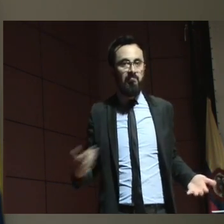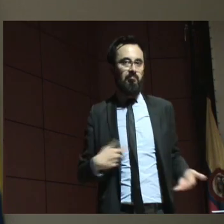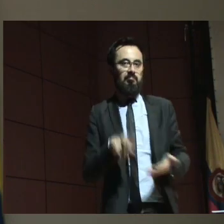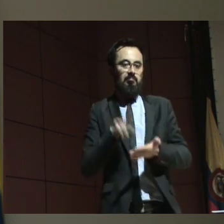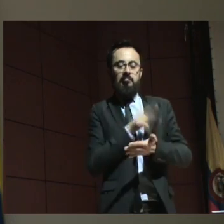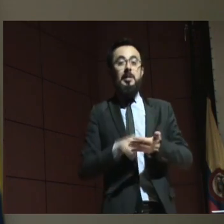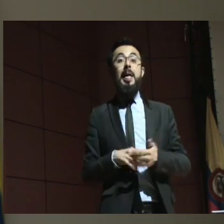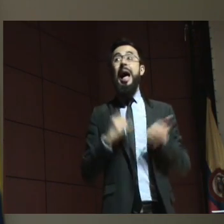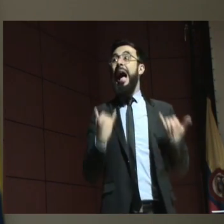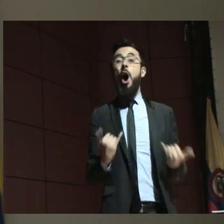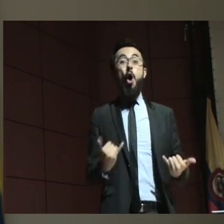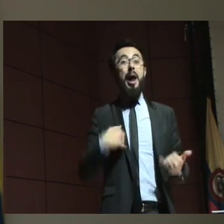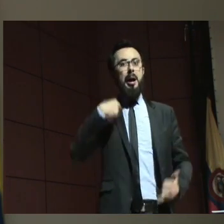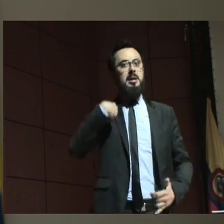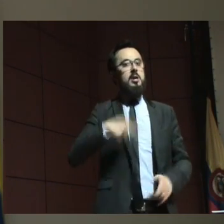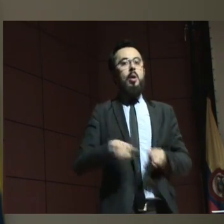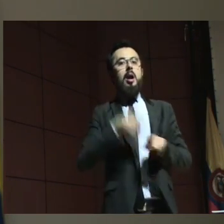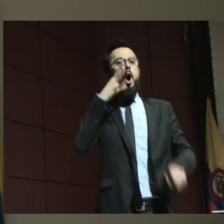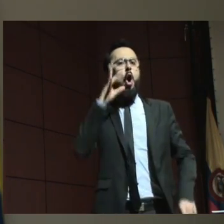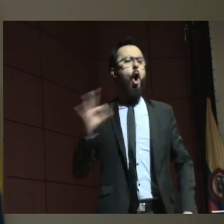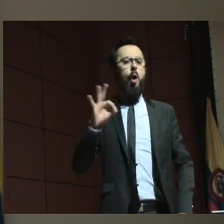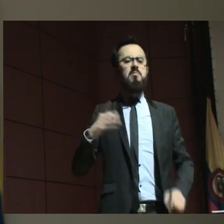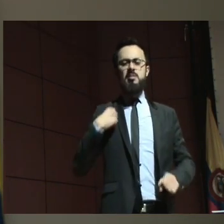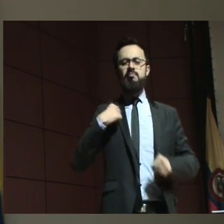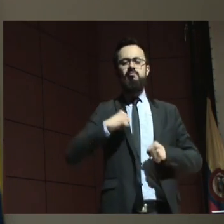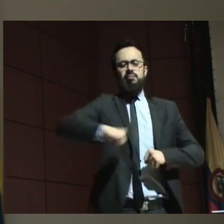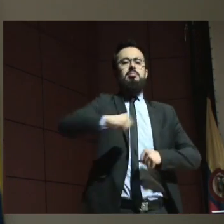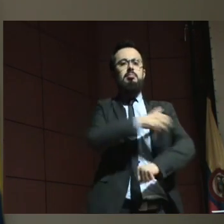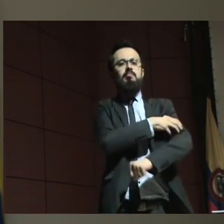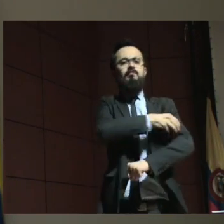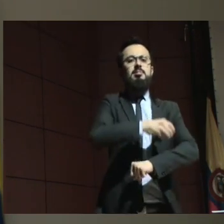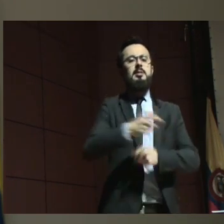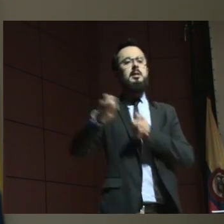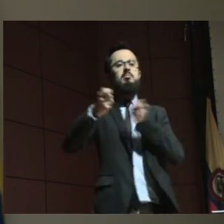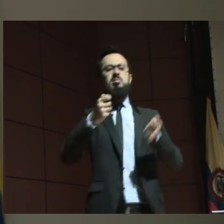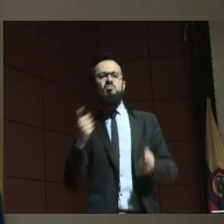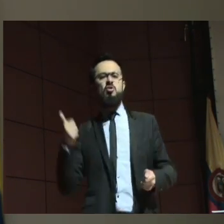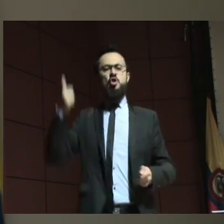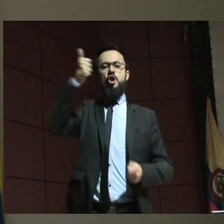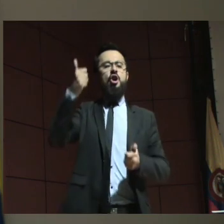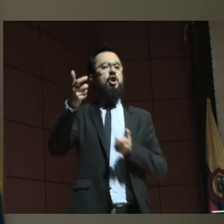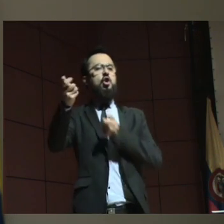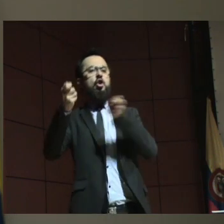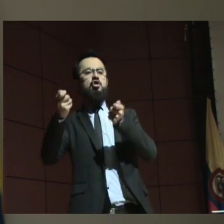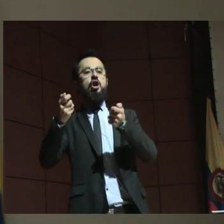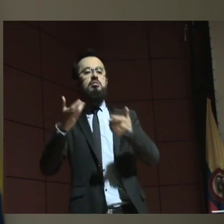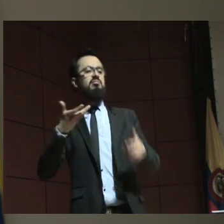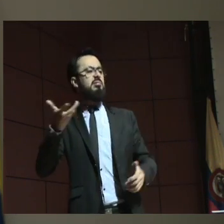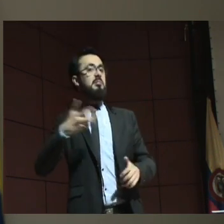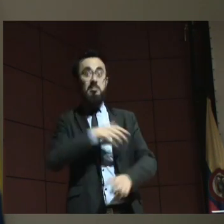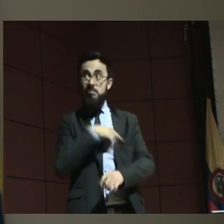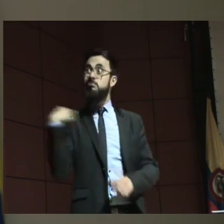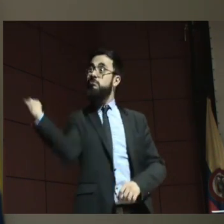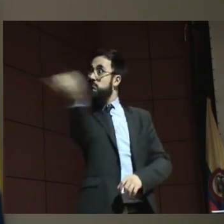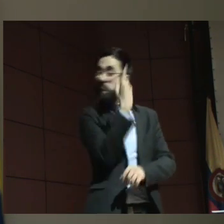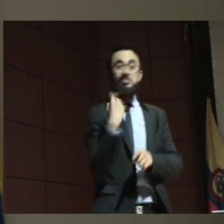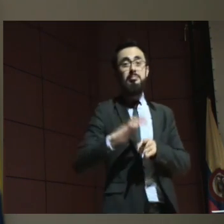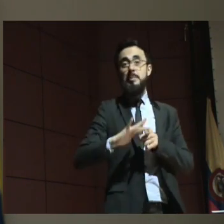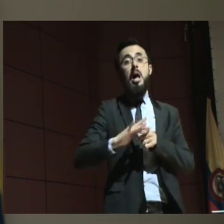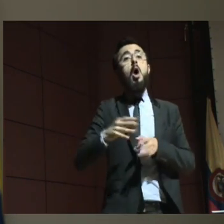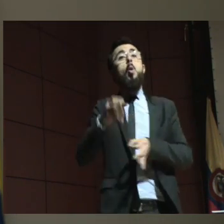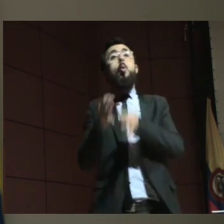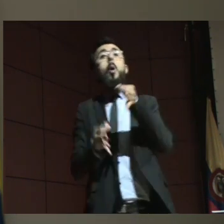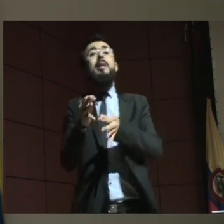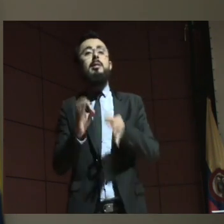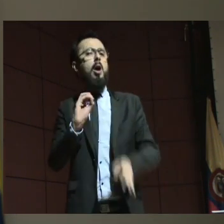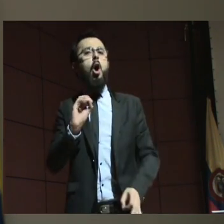del pater familia, del hombre ideal, del prototipo de la capacidad jurídica, que todavía jueces y juezas de familia en este país